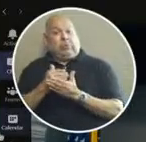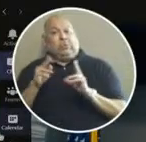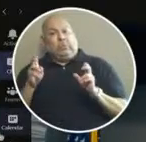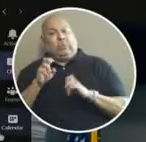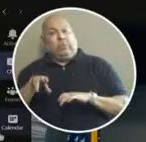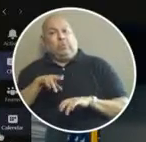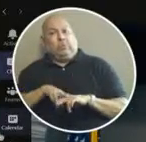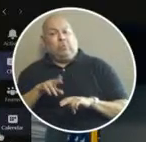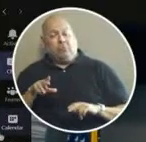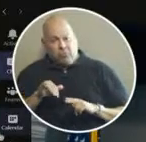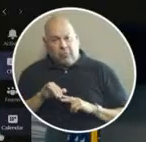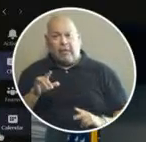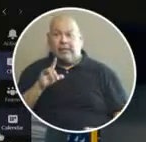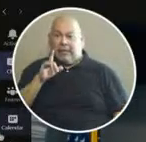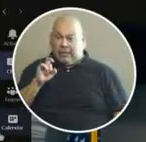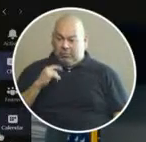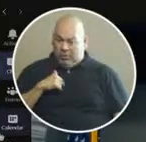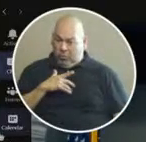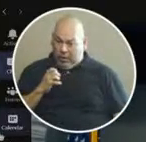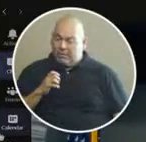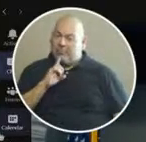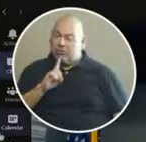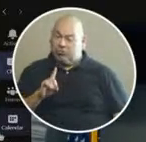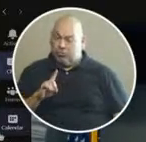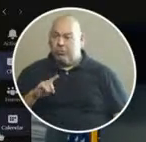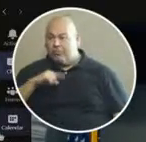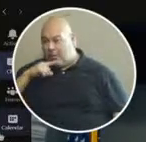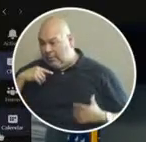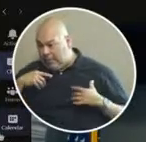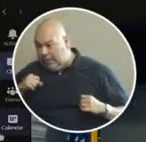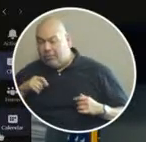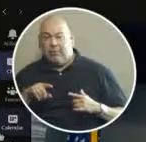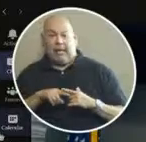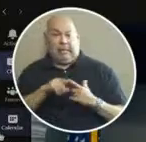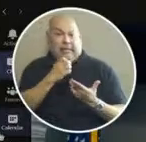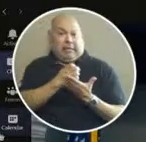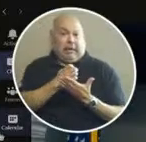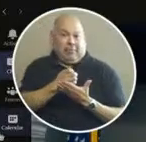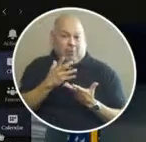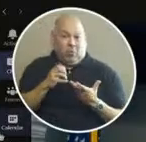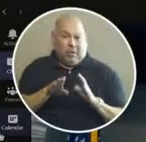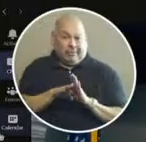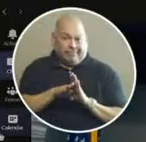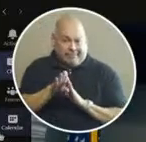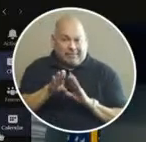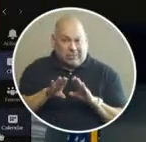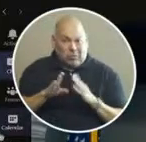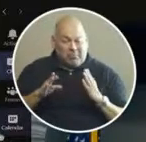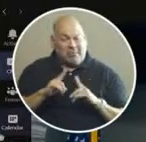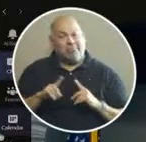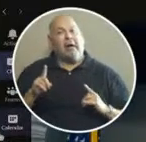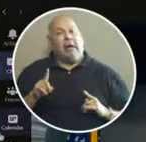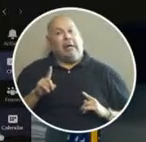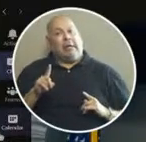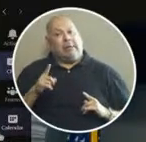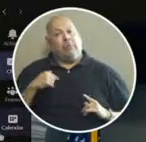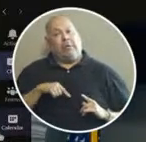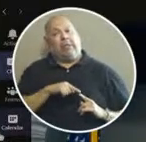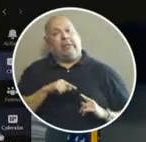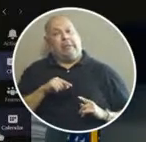encontrar ese balance entre la economía y salud pública, y solo con la ayuda de cada uno de ustedes lo vamos a